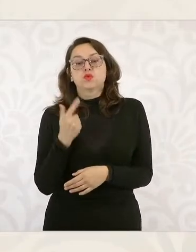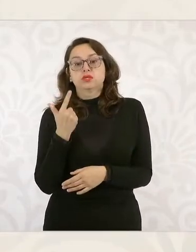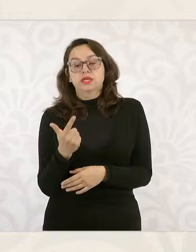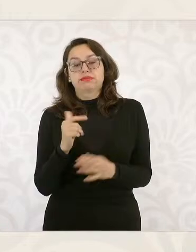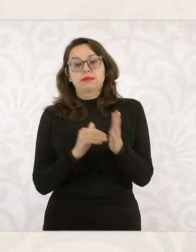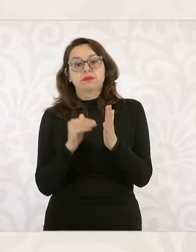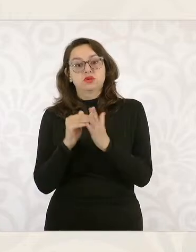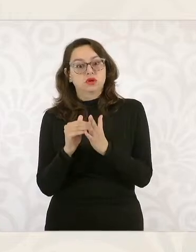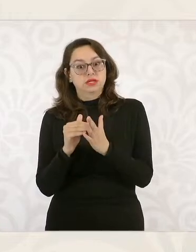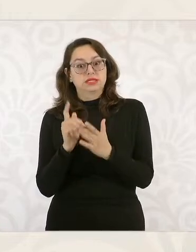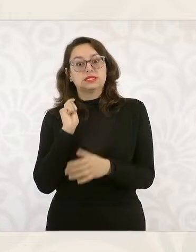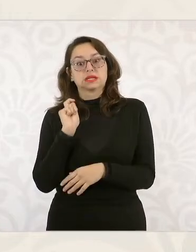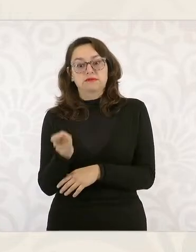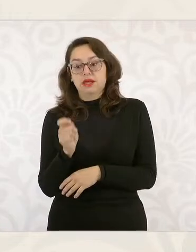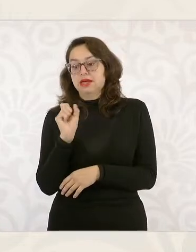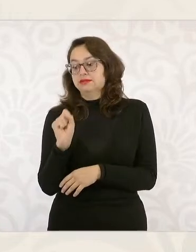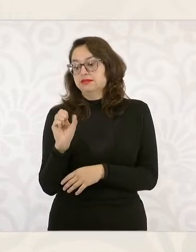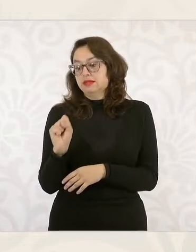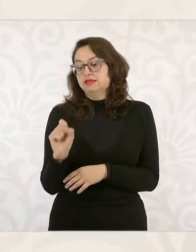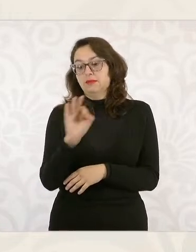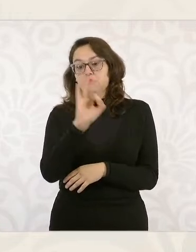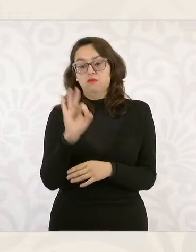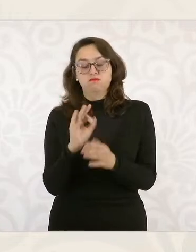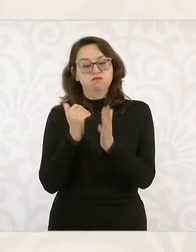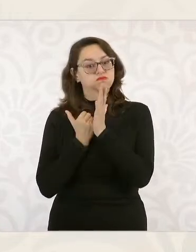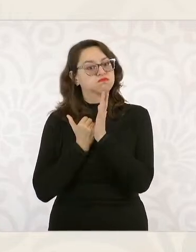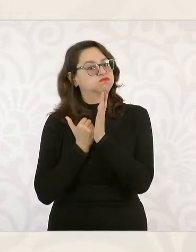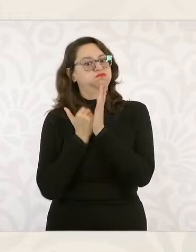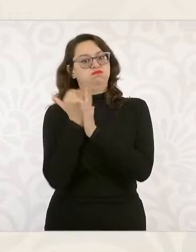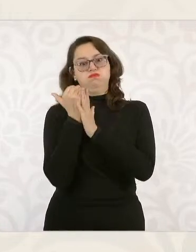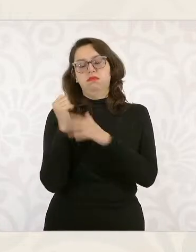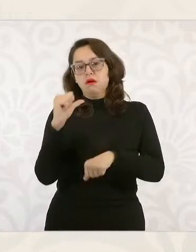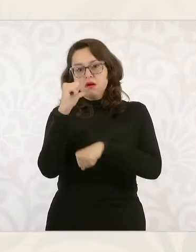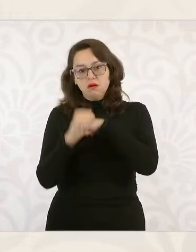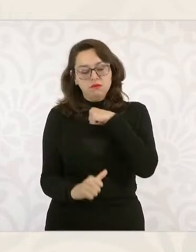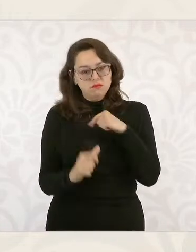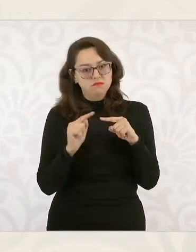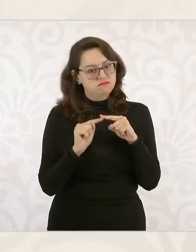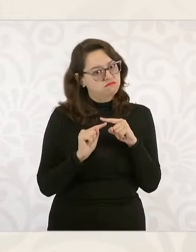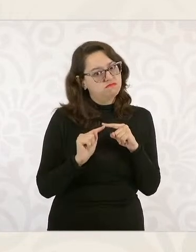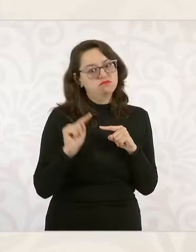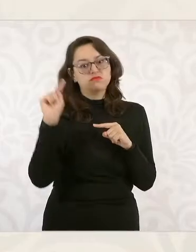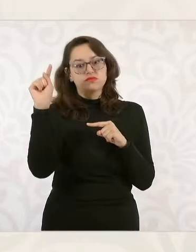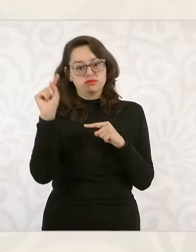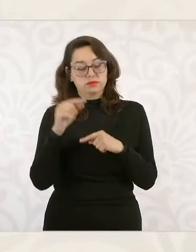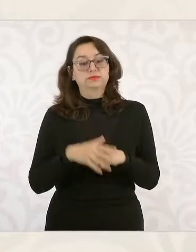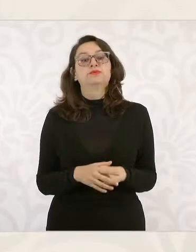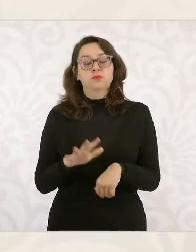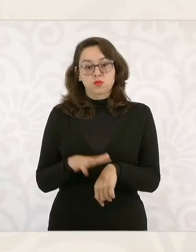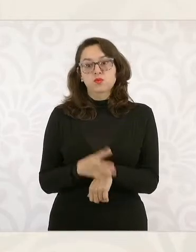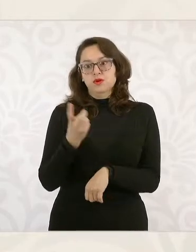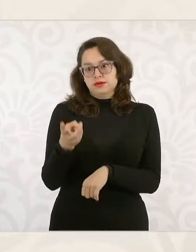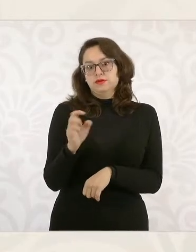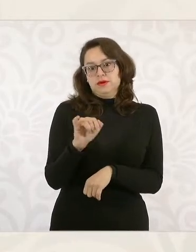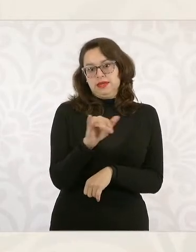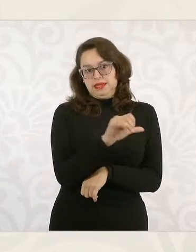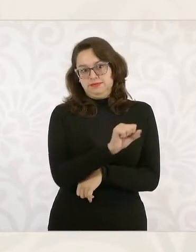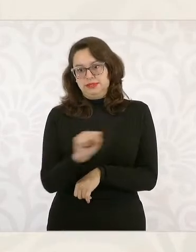que se ha hecho toda la inversión y el crecimiento del Seguro Social. Si damos a la siguiente, y esto también ha